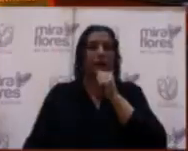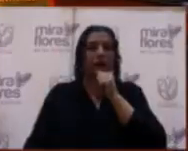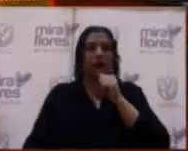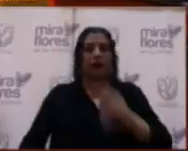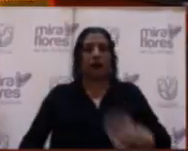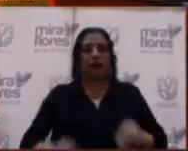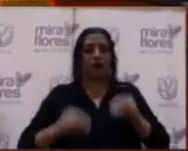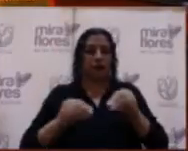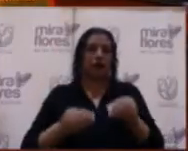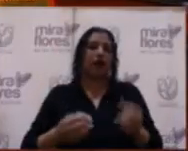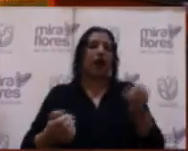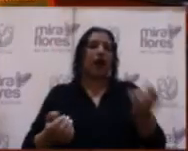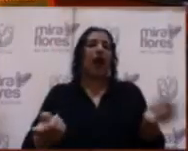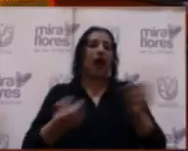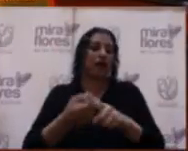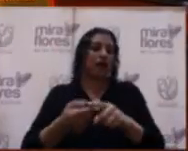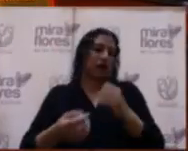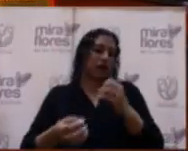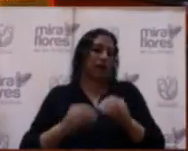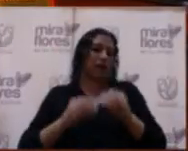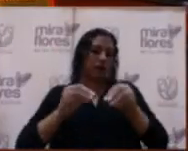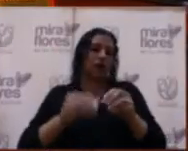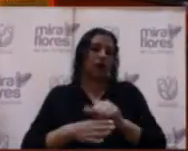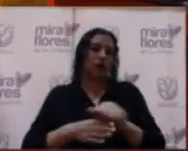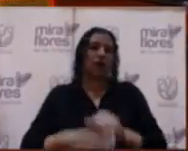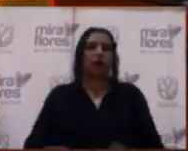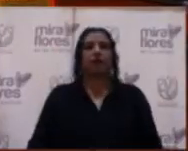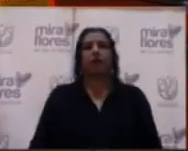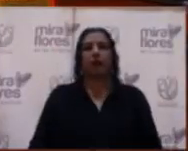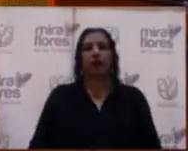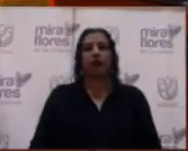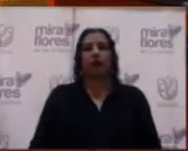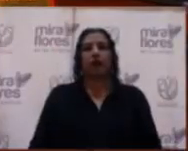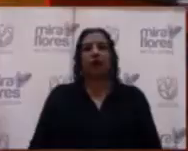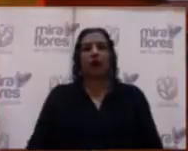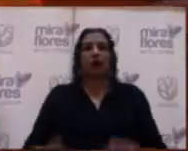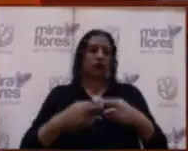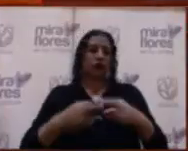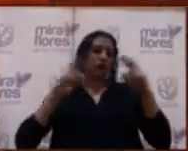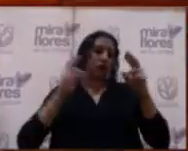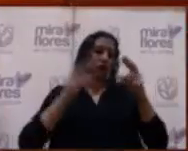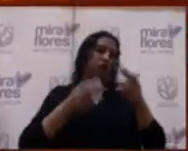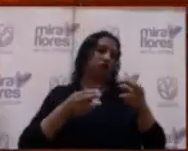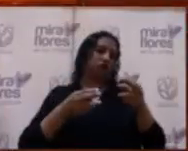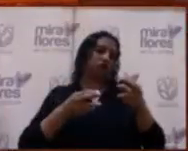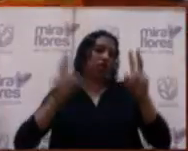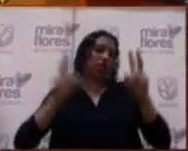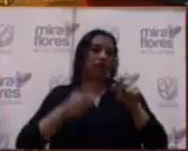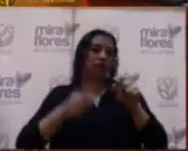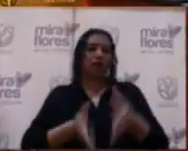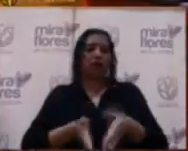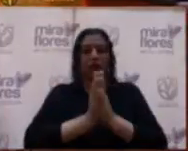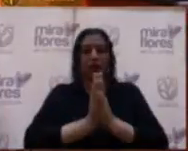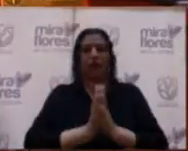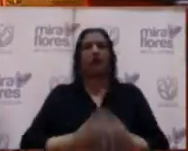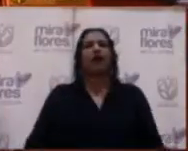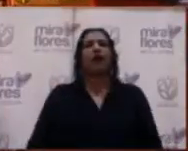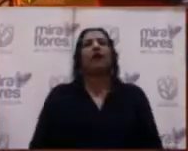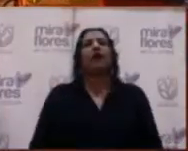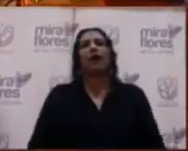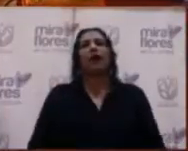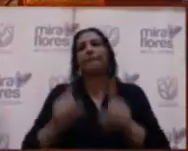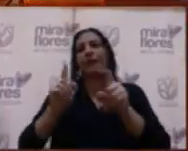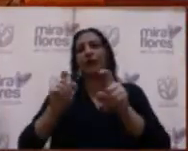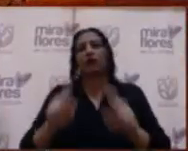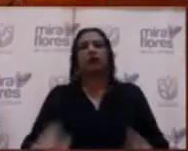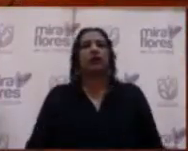mantiene hasta la declaratoria de interés. Esto, señor alcalde, en relación a este pedido. Tenemos La pregunta de